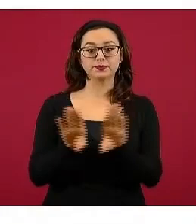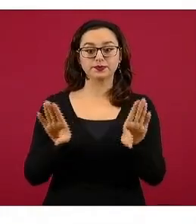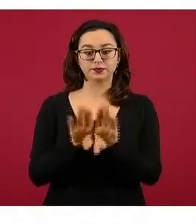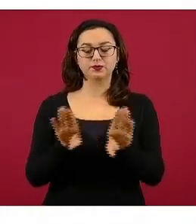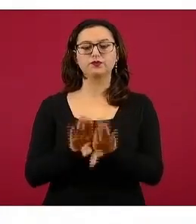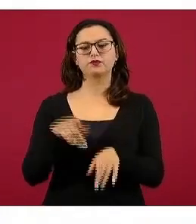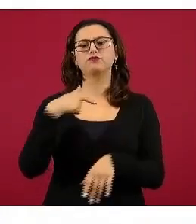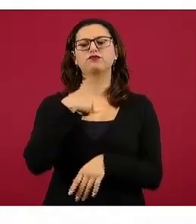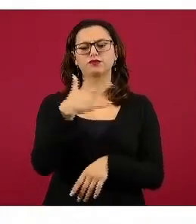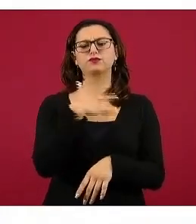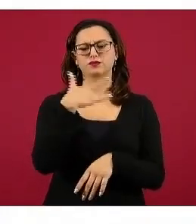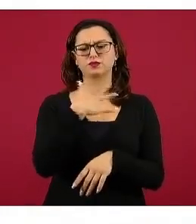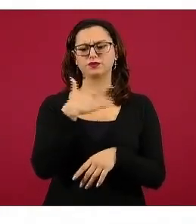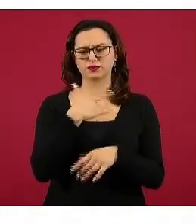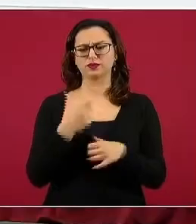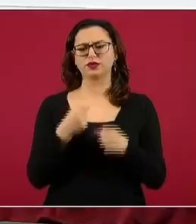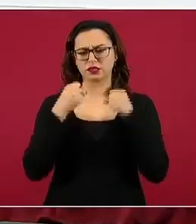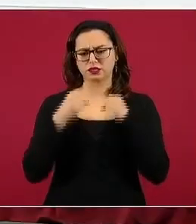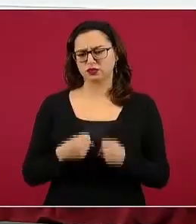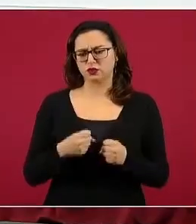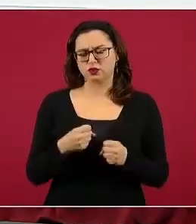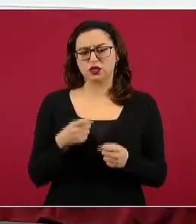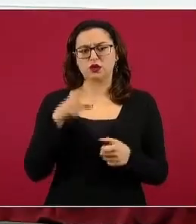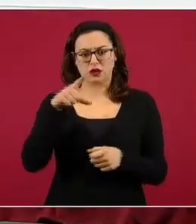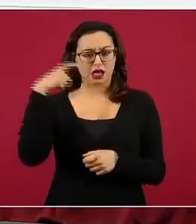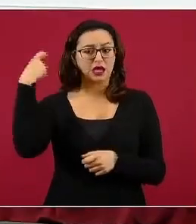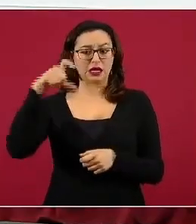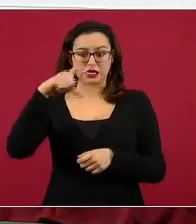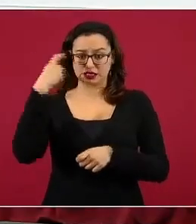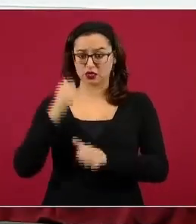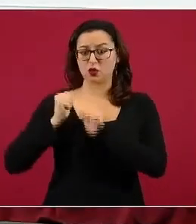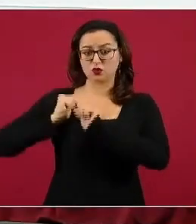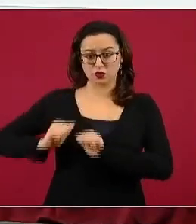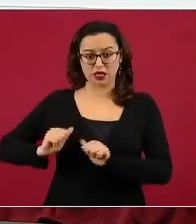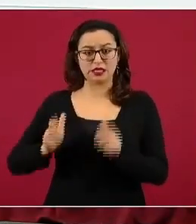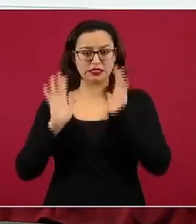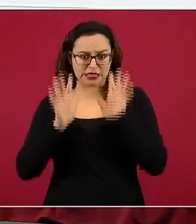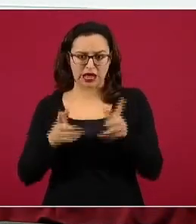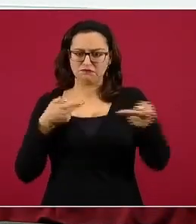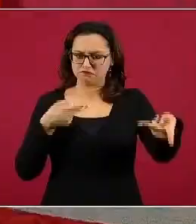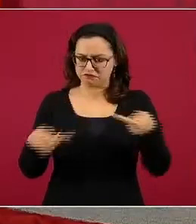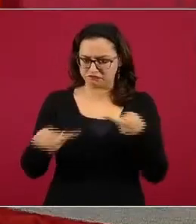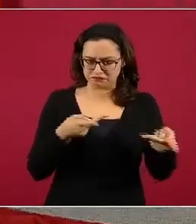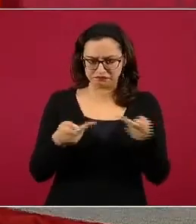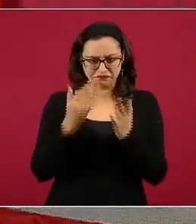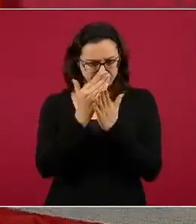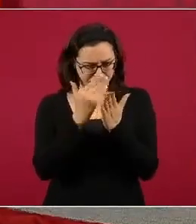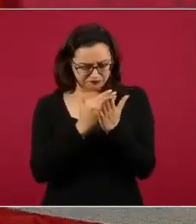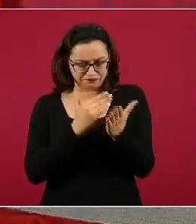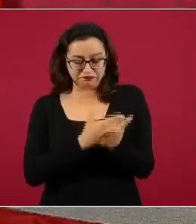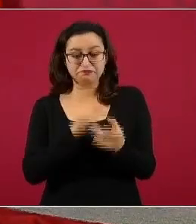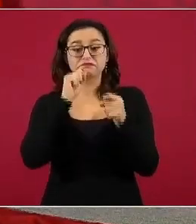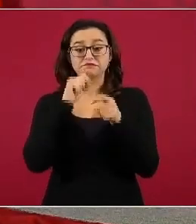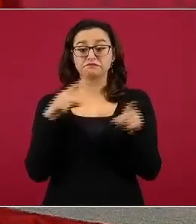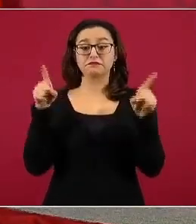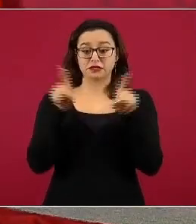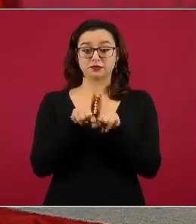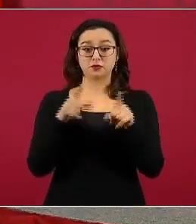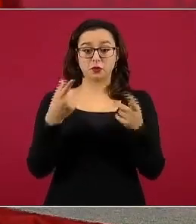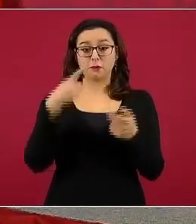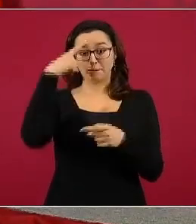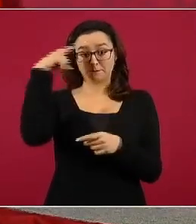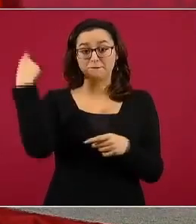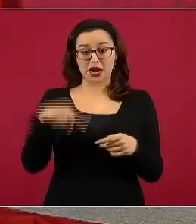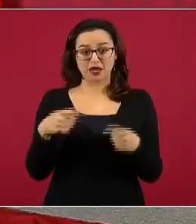estoy seguro que las autoridades en Querétaro tienen ya un plan, y lo hemos platicado, también un plan importante